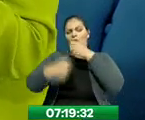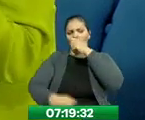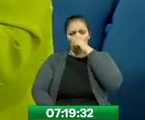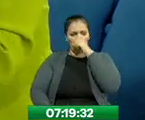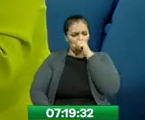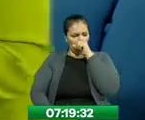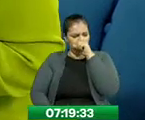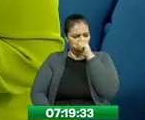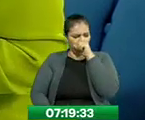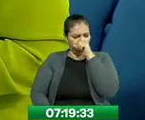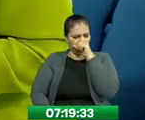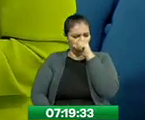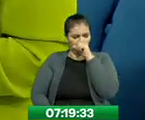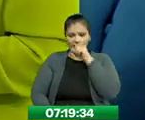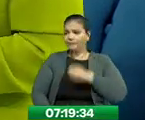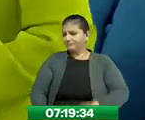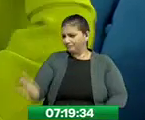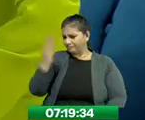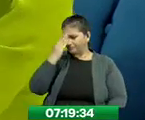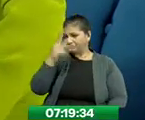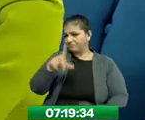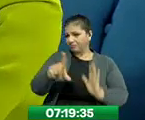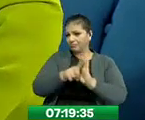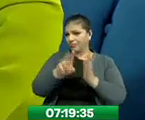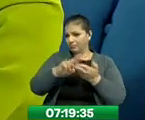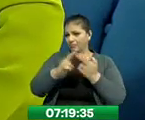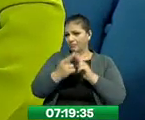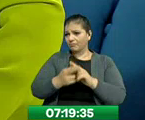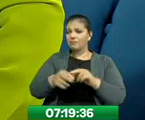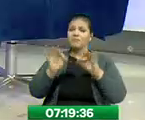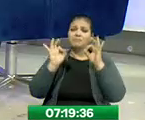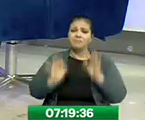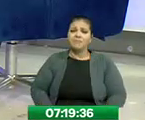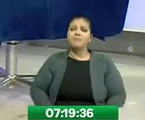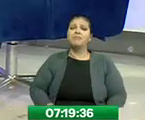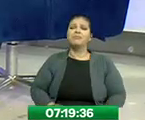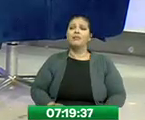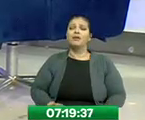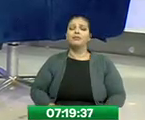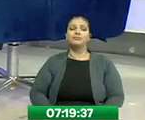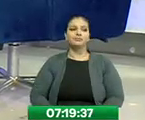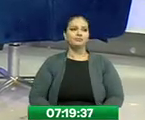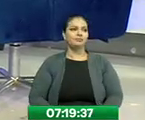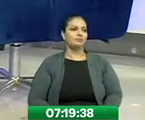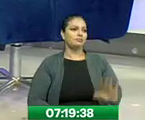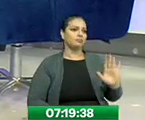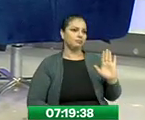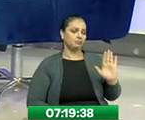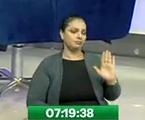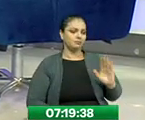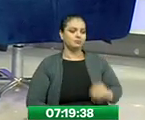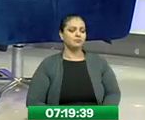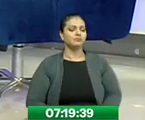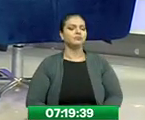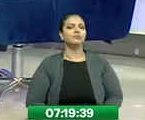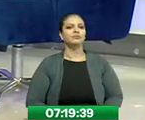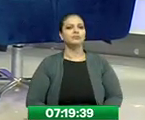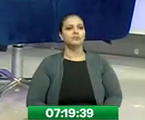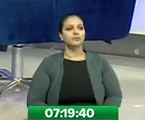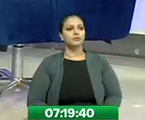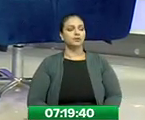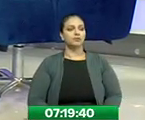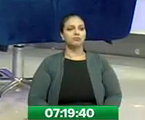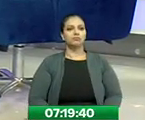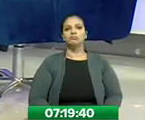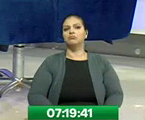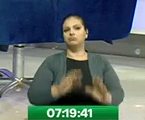se está cocinando en materia de esas reformas? A ver, lo vamos a saber pronto, porque las reformas